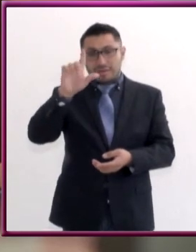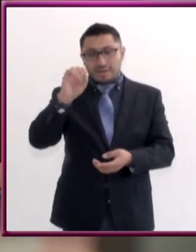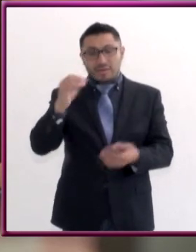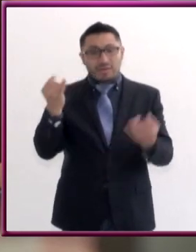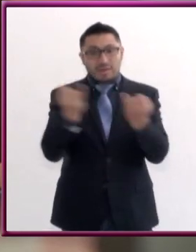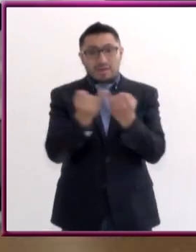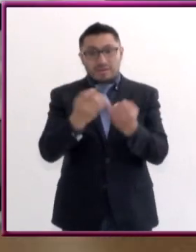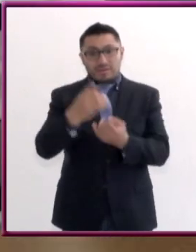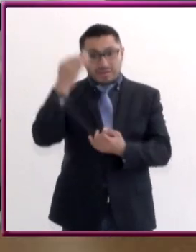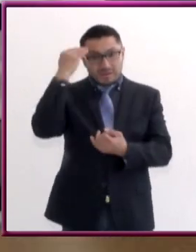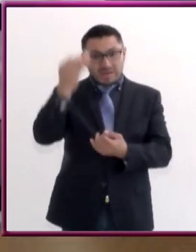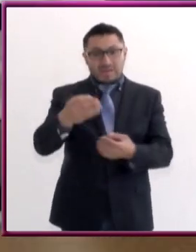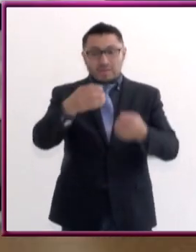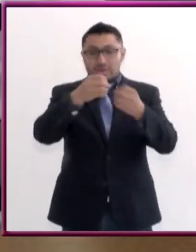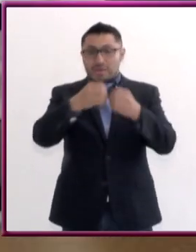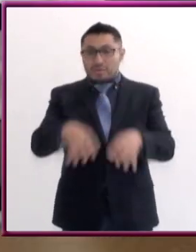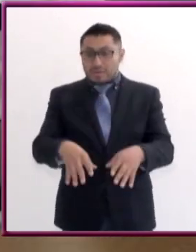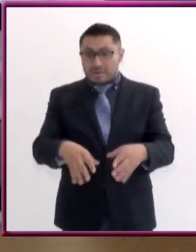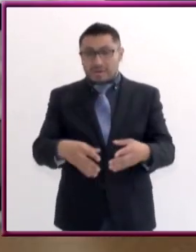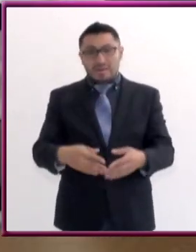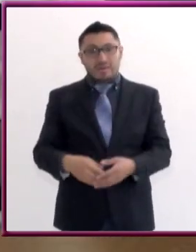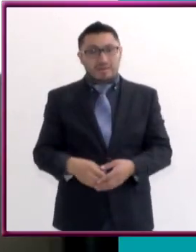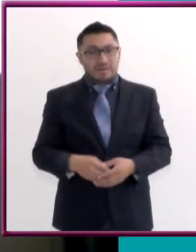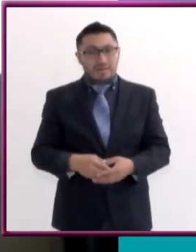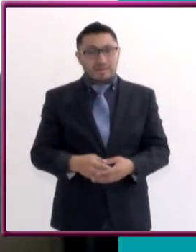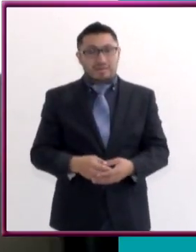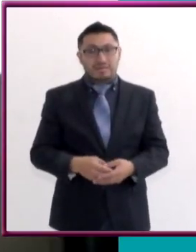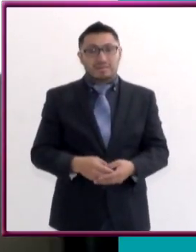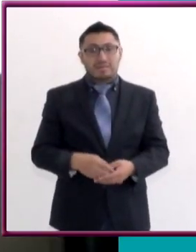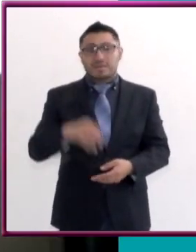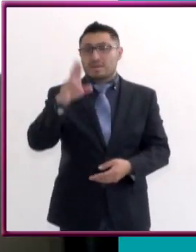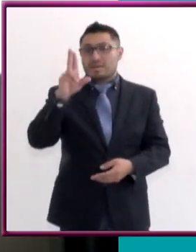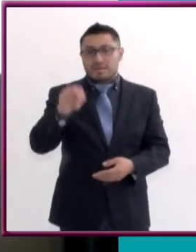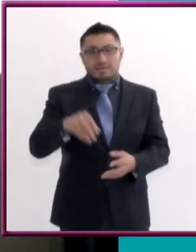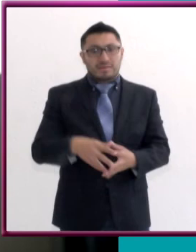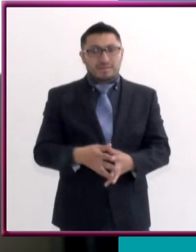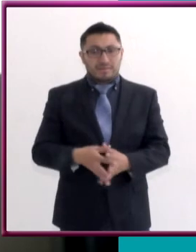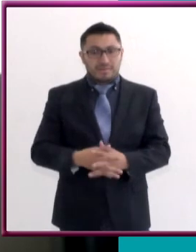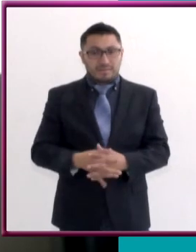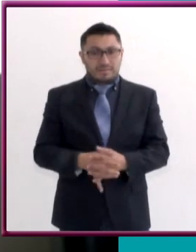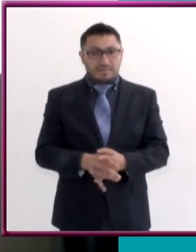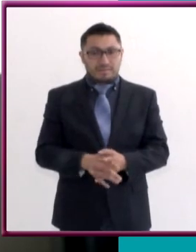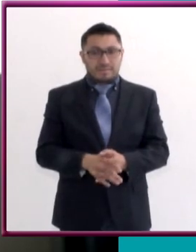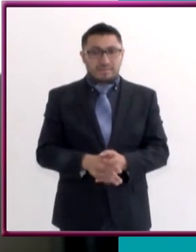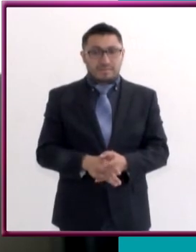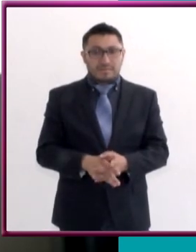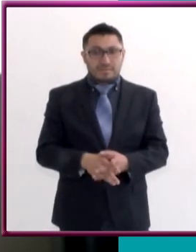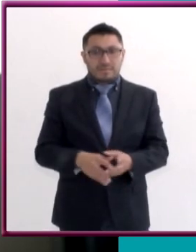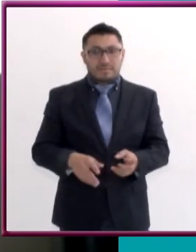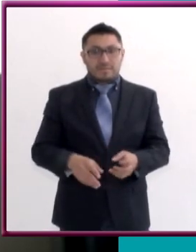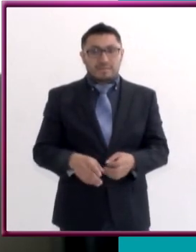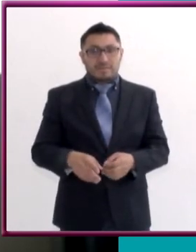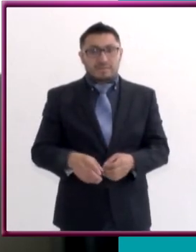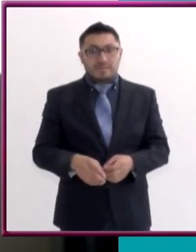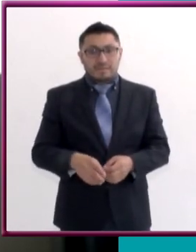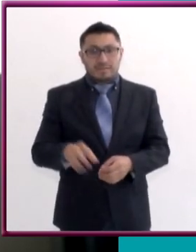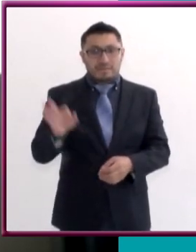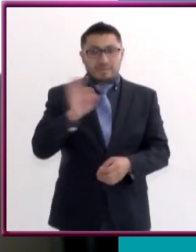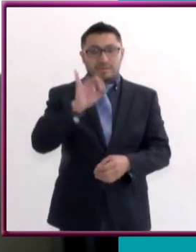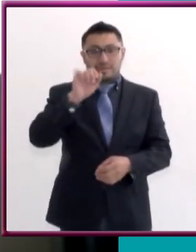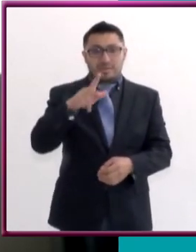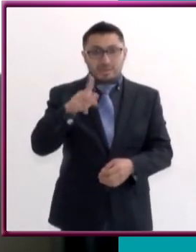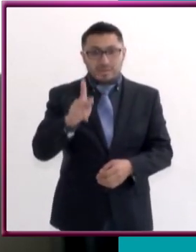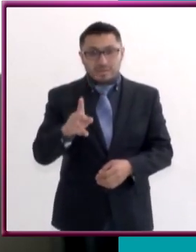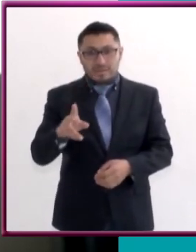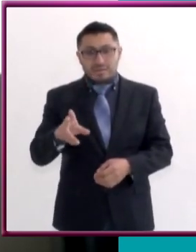es proporcional al tipo de pérdida que tenemos? No. Vaya, podría decir que de manera general sí, no